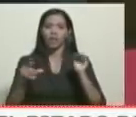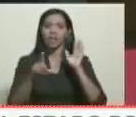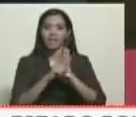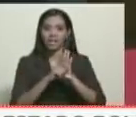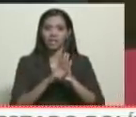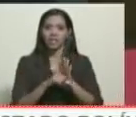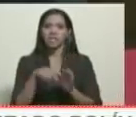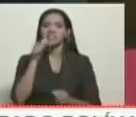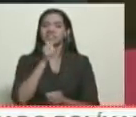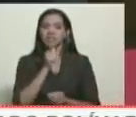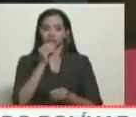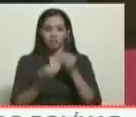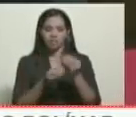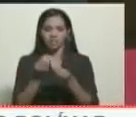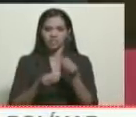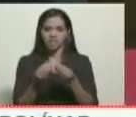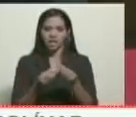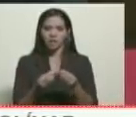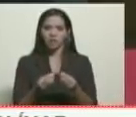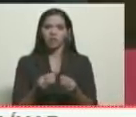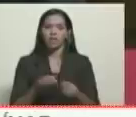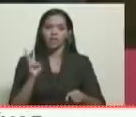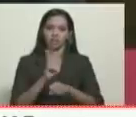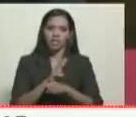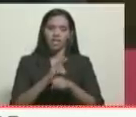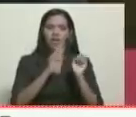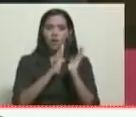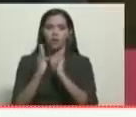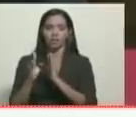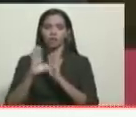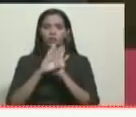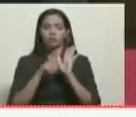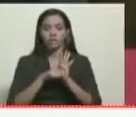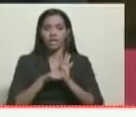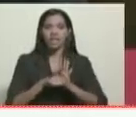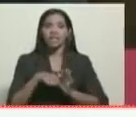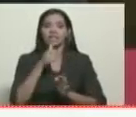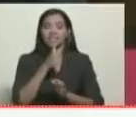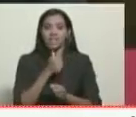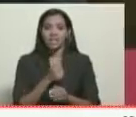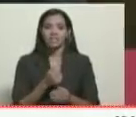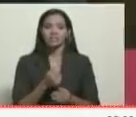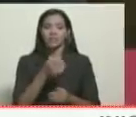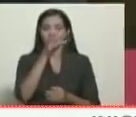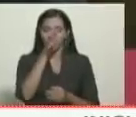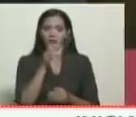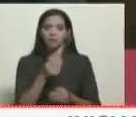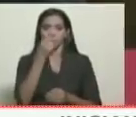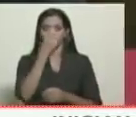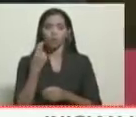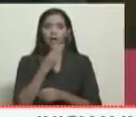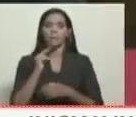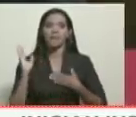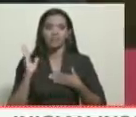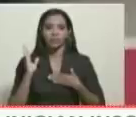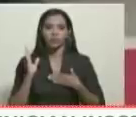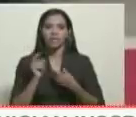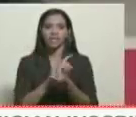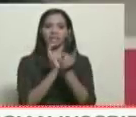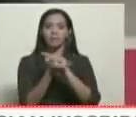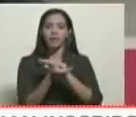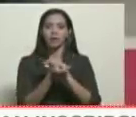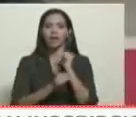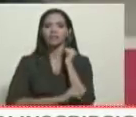quienes infringieron el orden constitucional, quienes vulneraron su juramento, quienes se convirtieron en traidores a la patria,